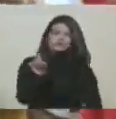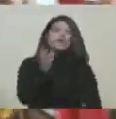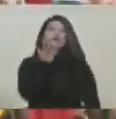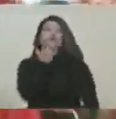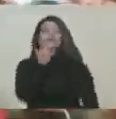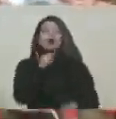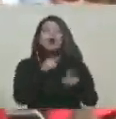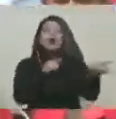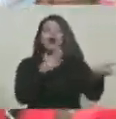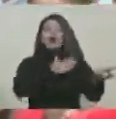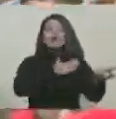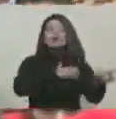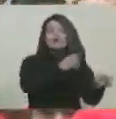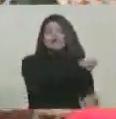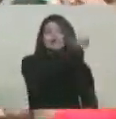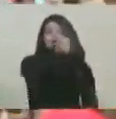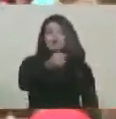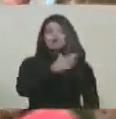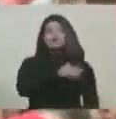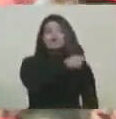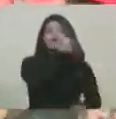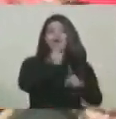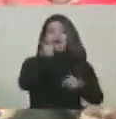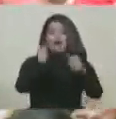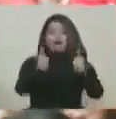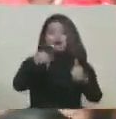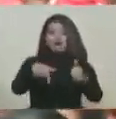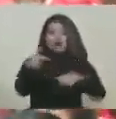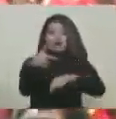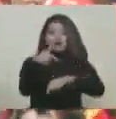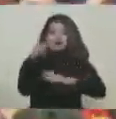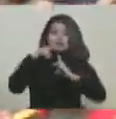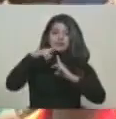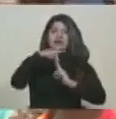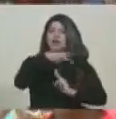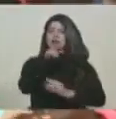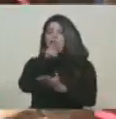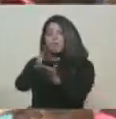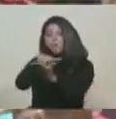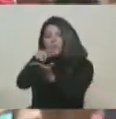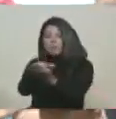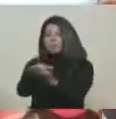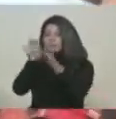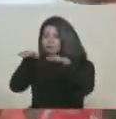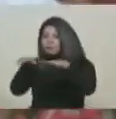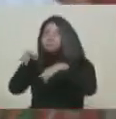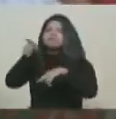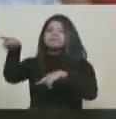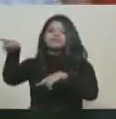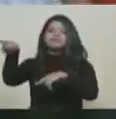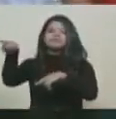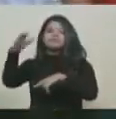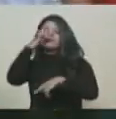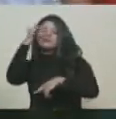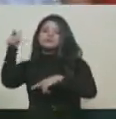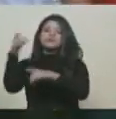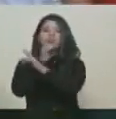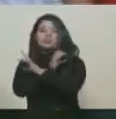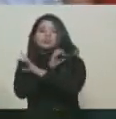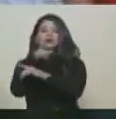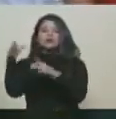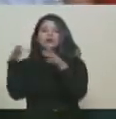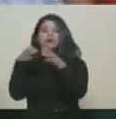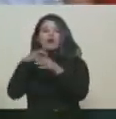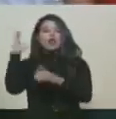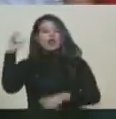de Álvaro Uribe pueda rendirse ante la oligarquía colombiana.